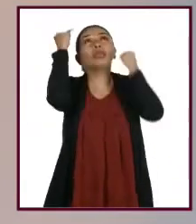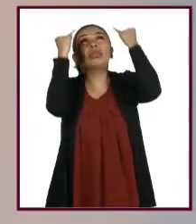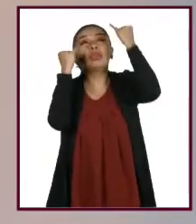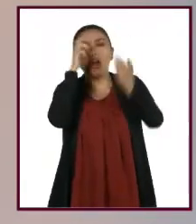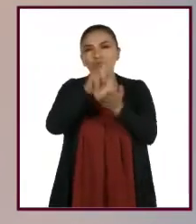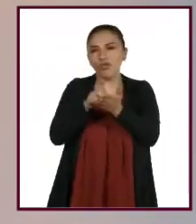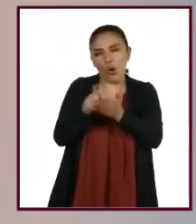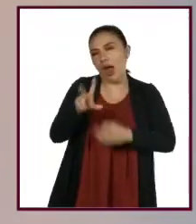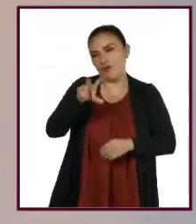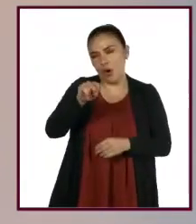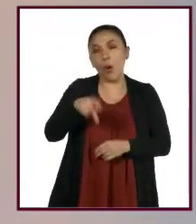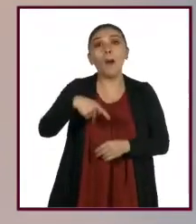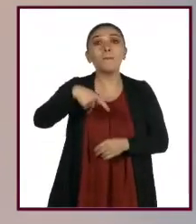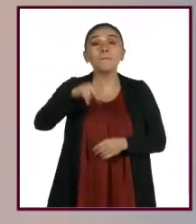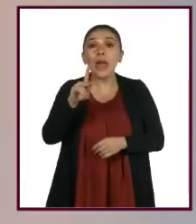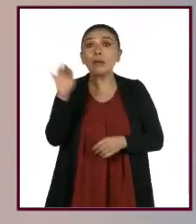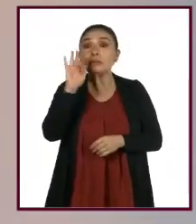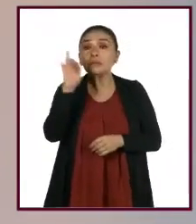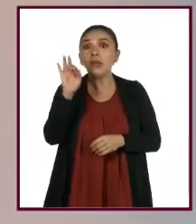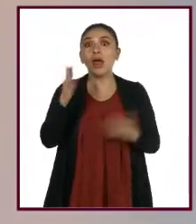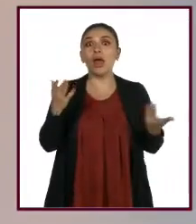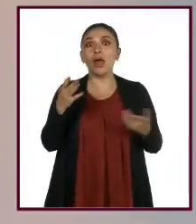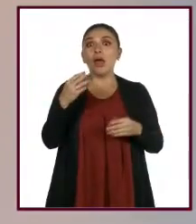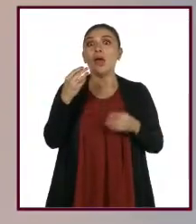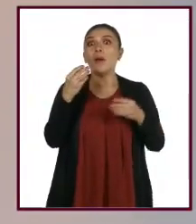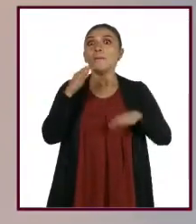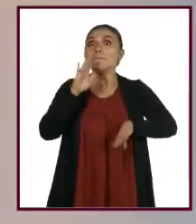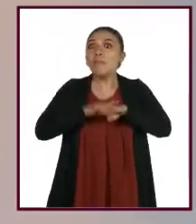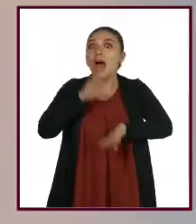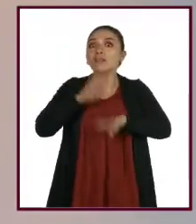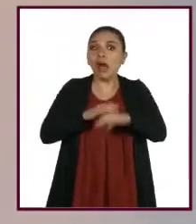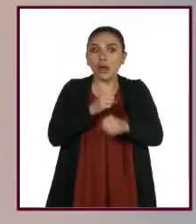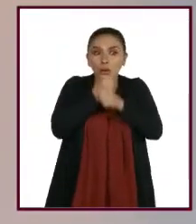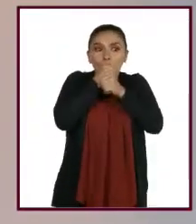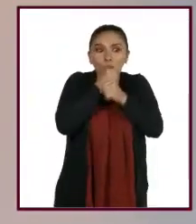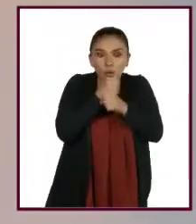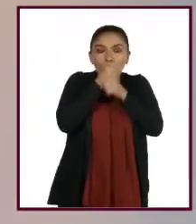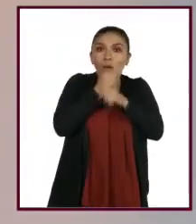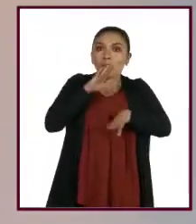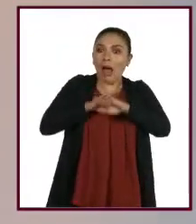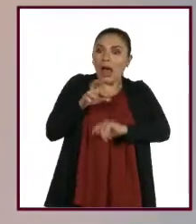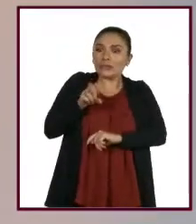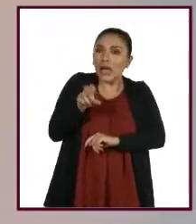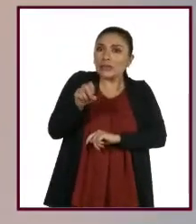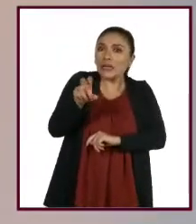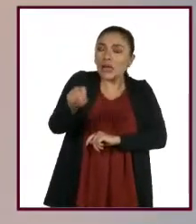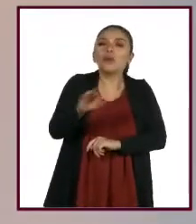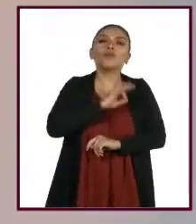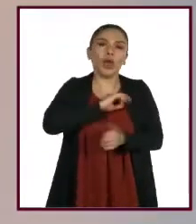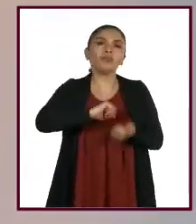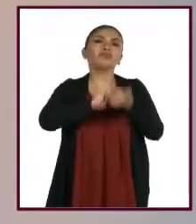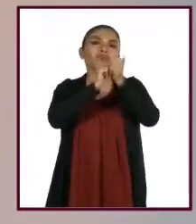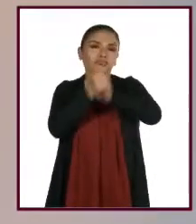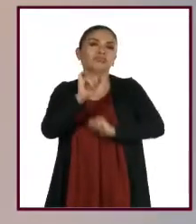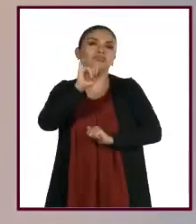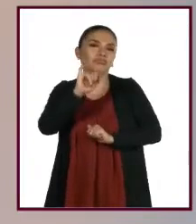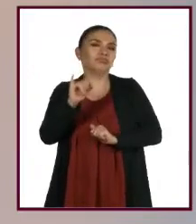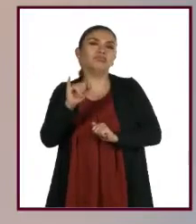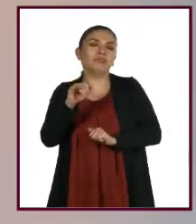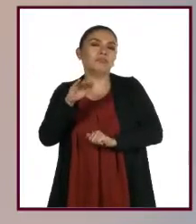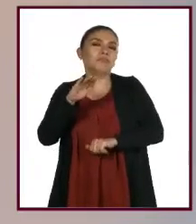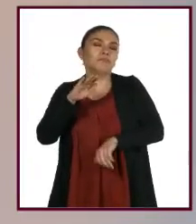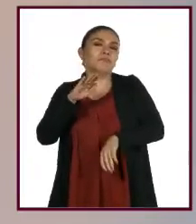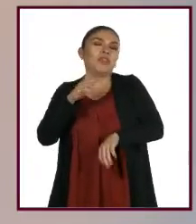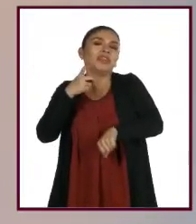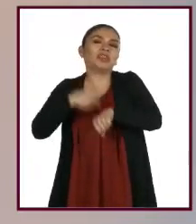sin embargo, si se inhala y se sigue consumiendo a través del tiempo, pues pudiera tener todas las características